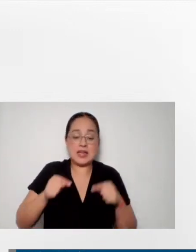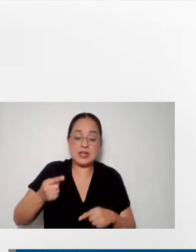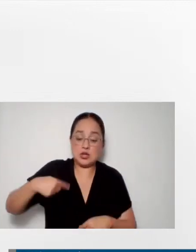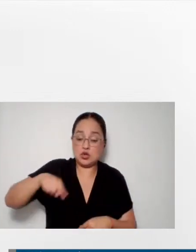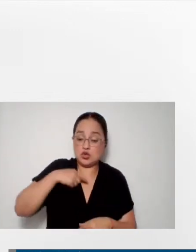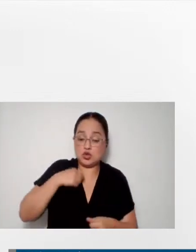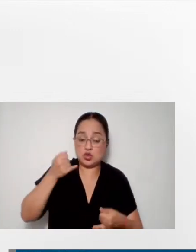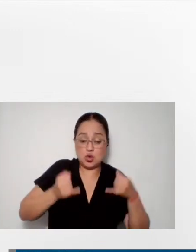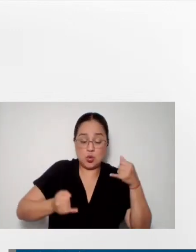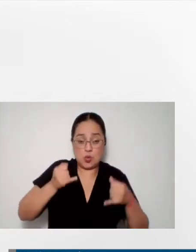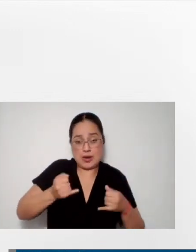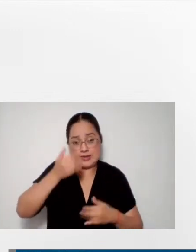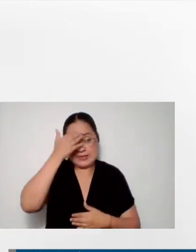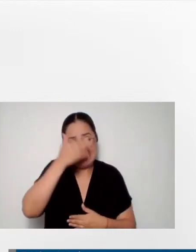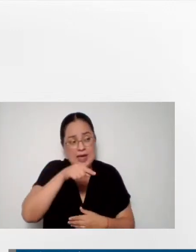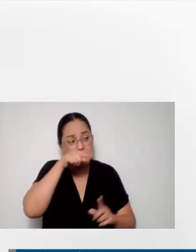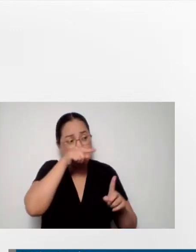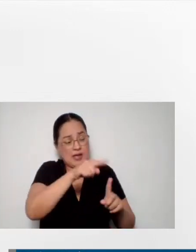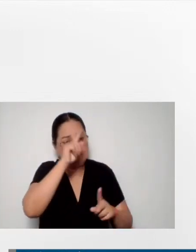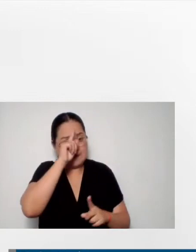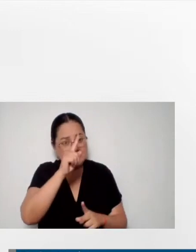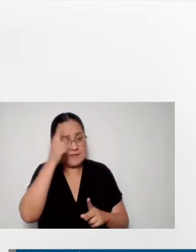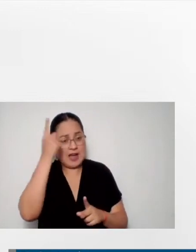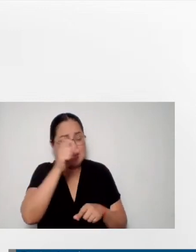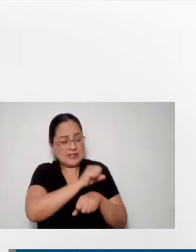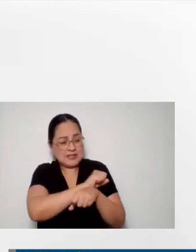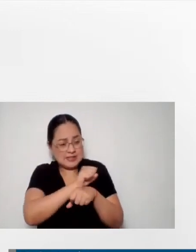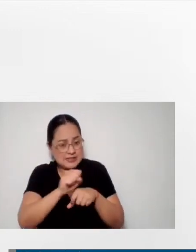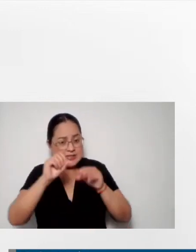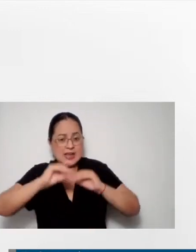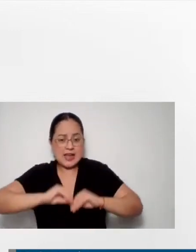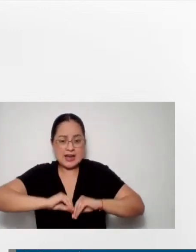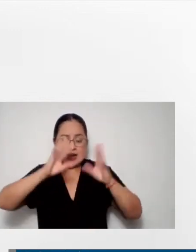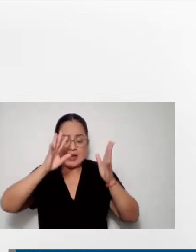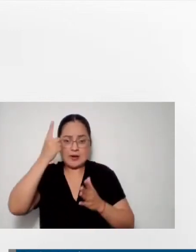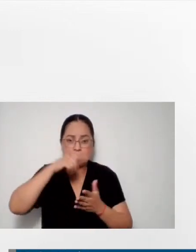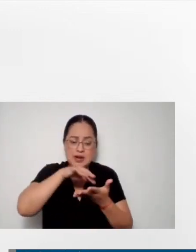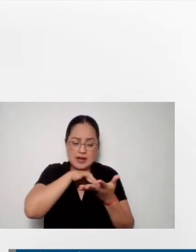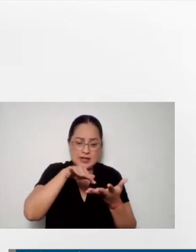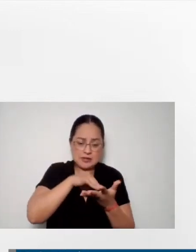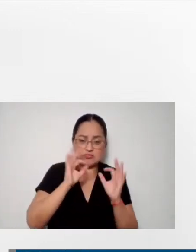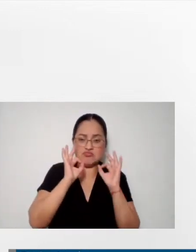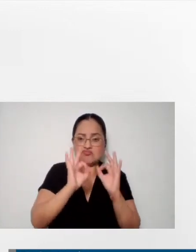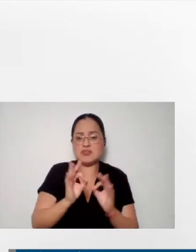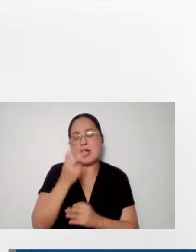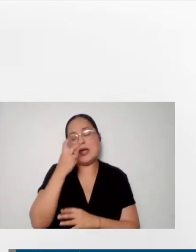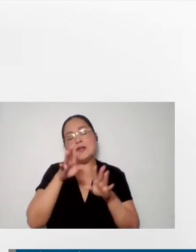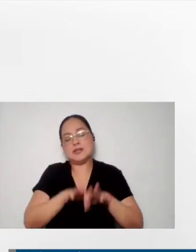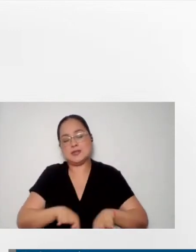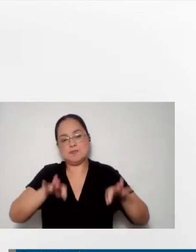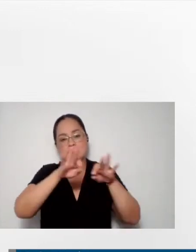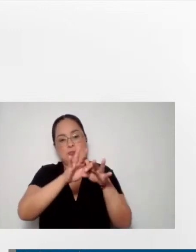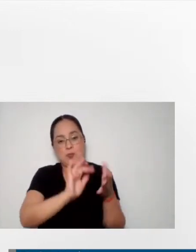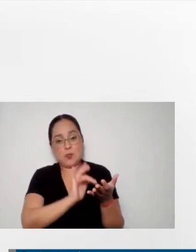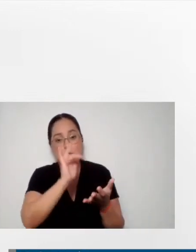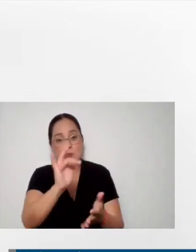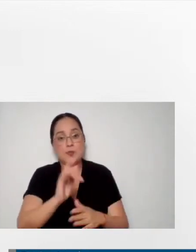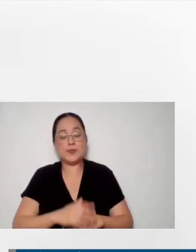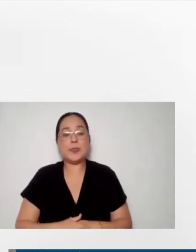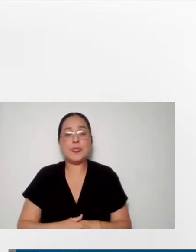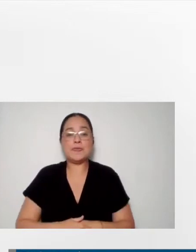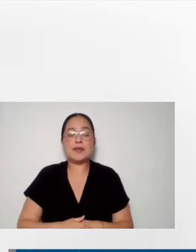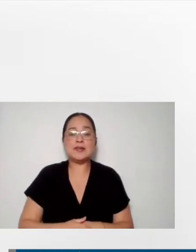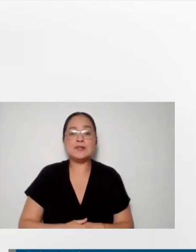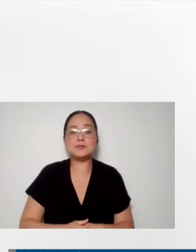que sea de una manera sencilla, rápida y clara, que creo que es la diferencia de estas épocas a las épocas pasadas,